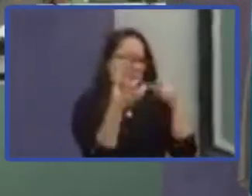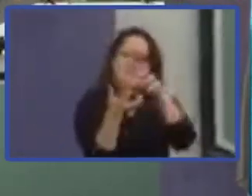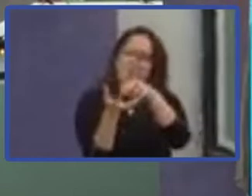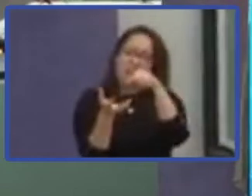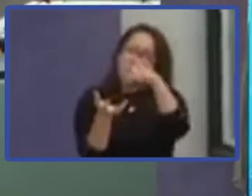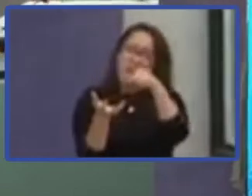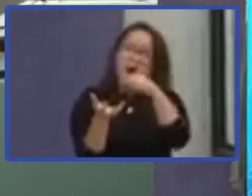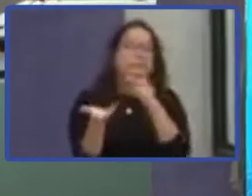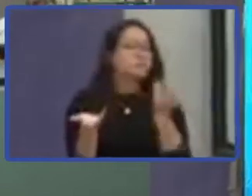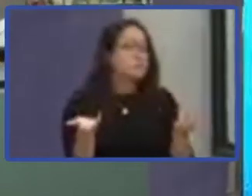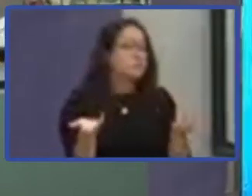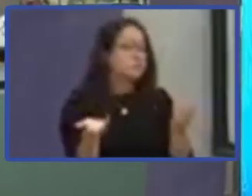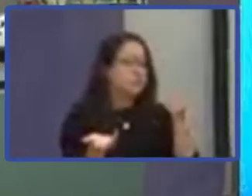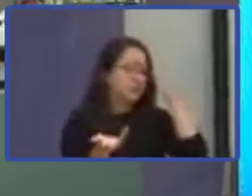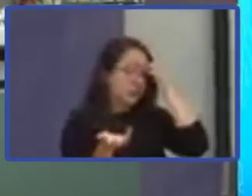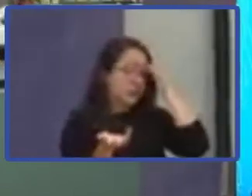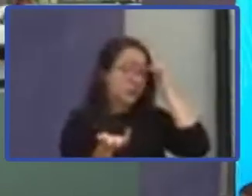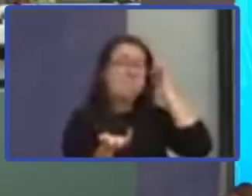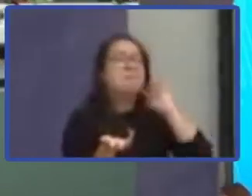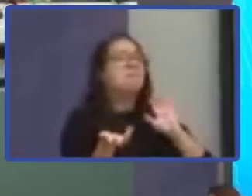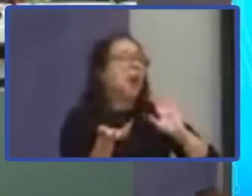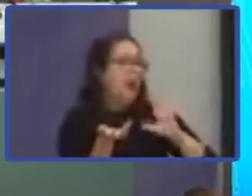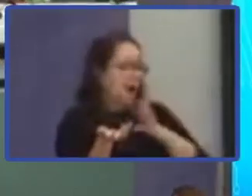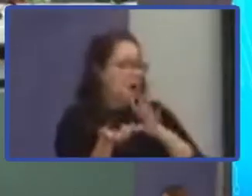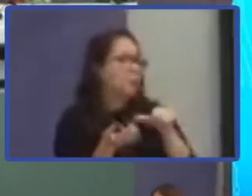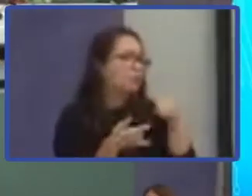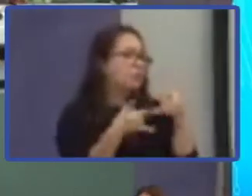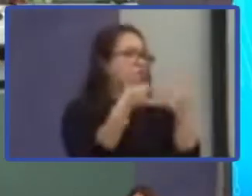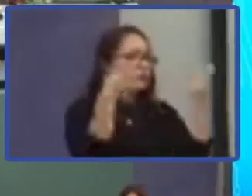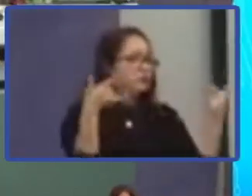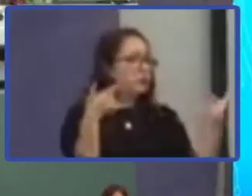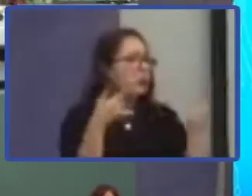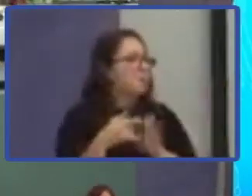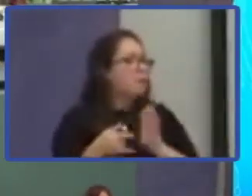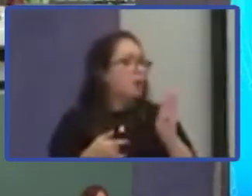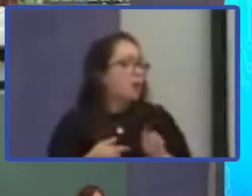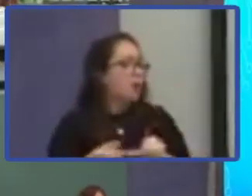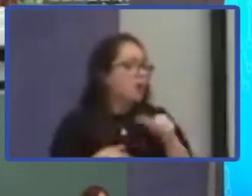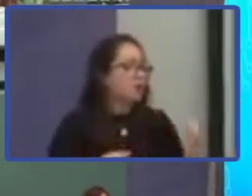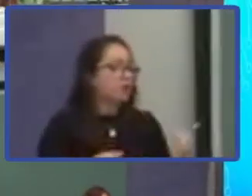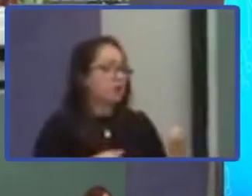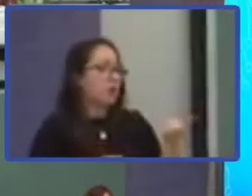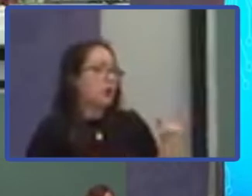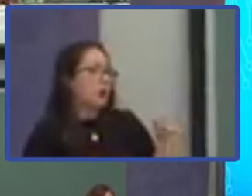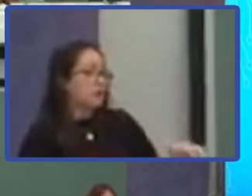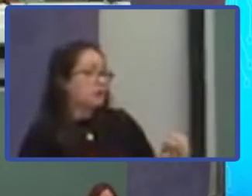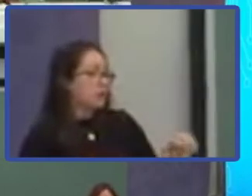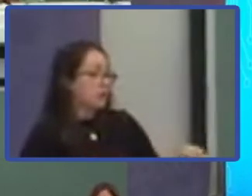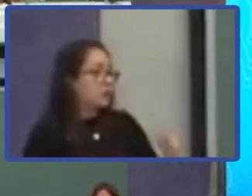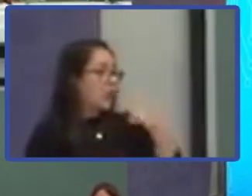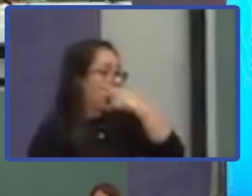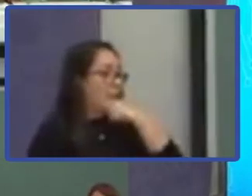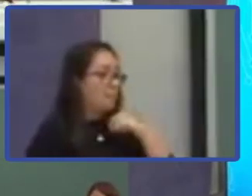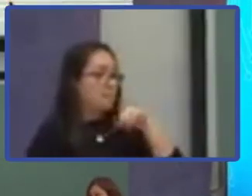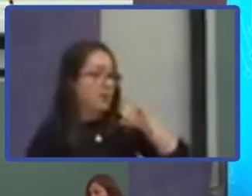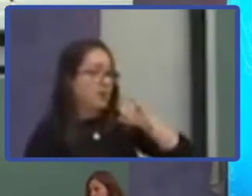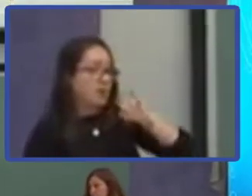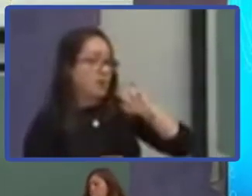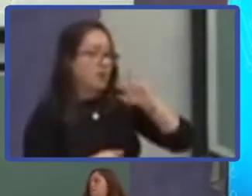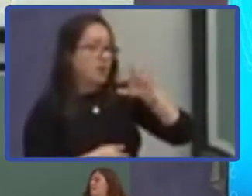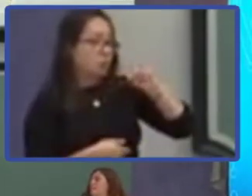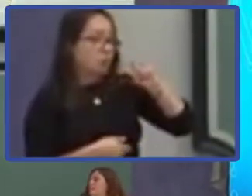historia parecida en un libro de Ray Bradbury que se llama el hombre ilustrado que no sé si han leído algunos de ustedes